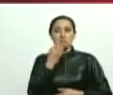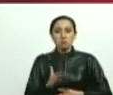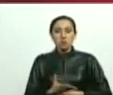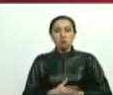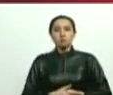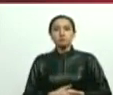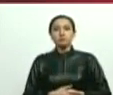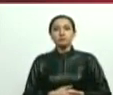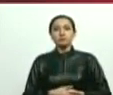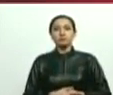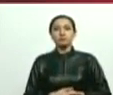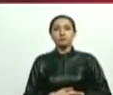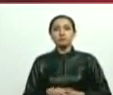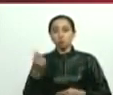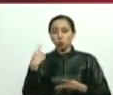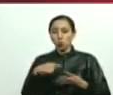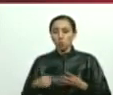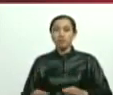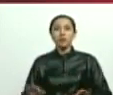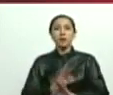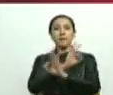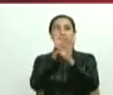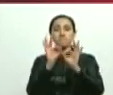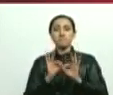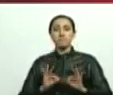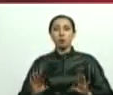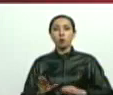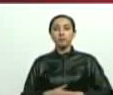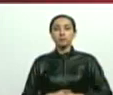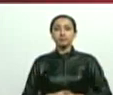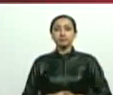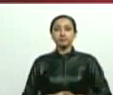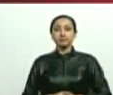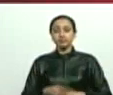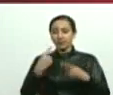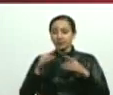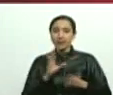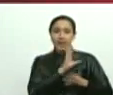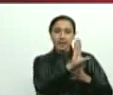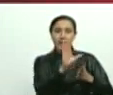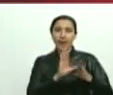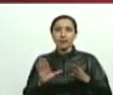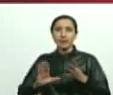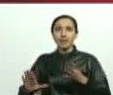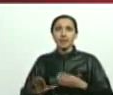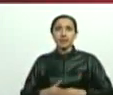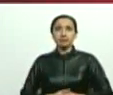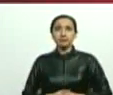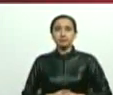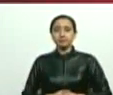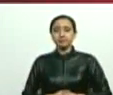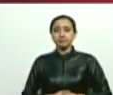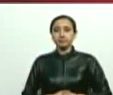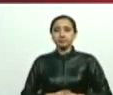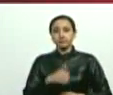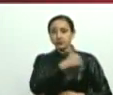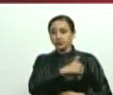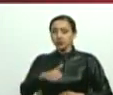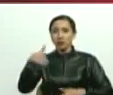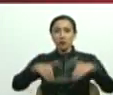con diversos márgenes, con diversas características. Cada elección es un